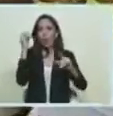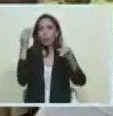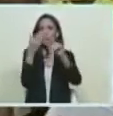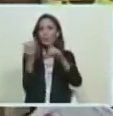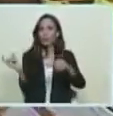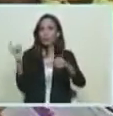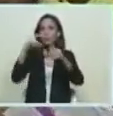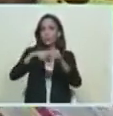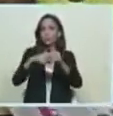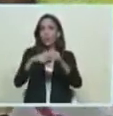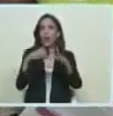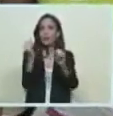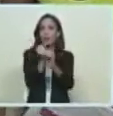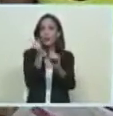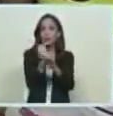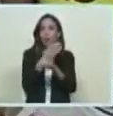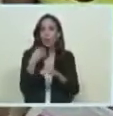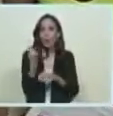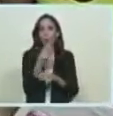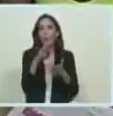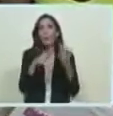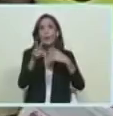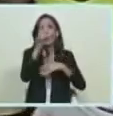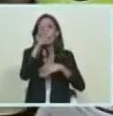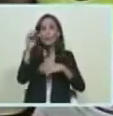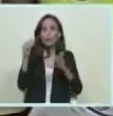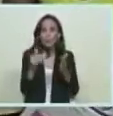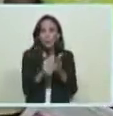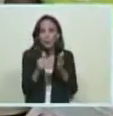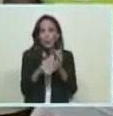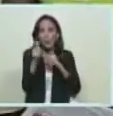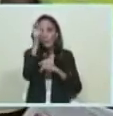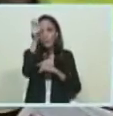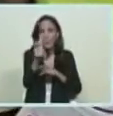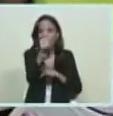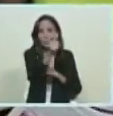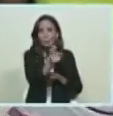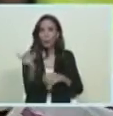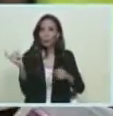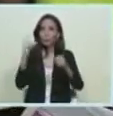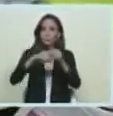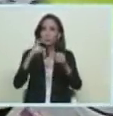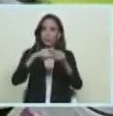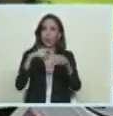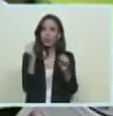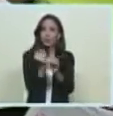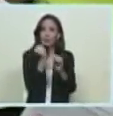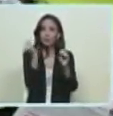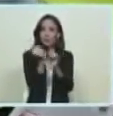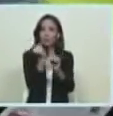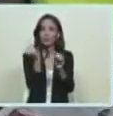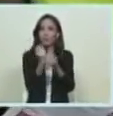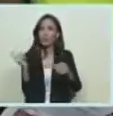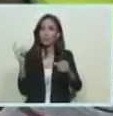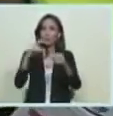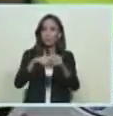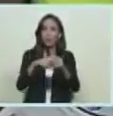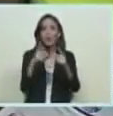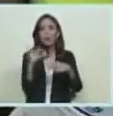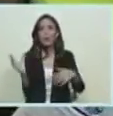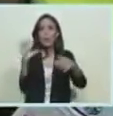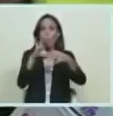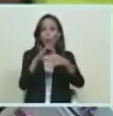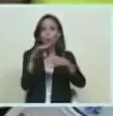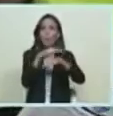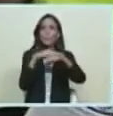Plan Chamba Juvenil con nuestros más de 20.000 promotores comunitarios de salud registrados en el Plan Chamba Juvenil, pero que también vinculados